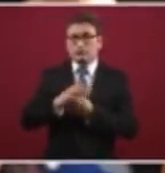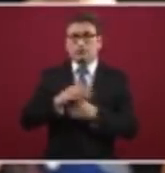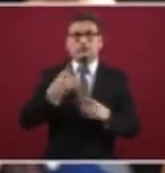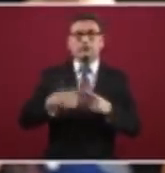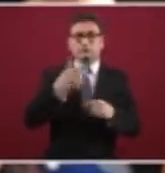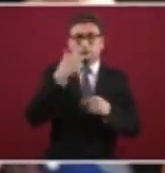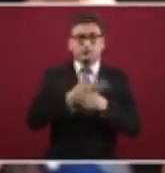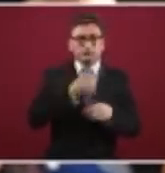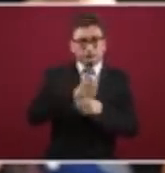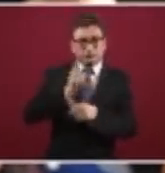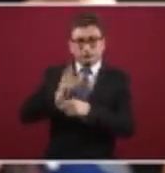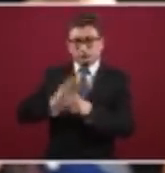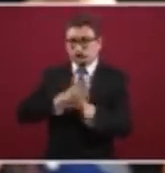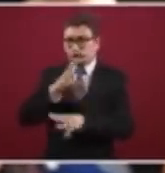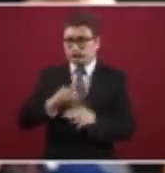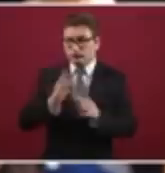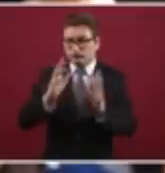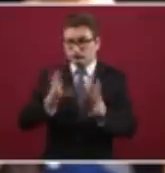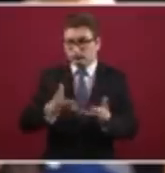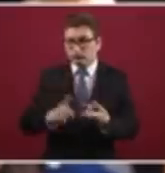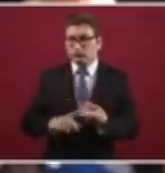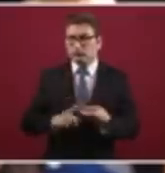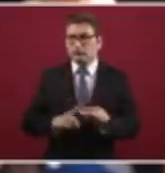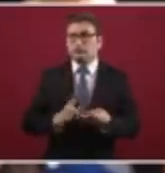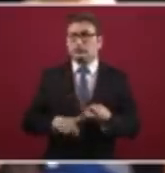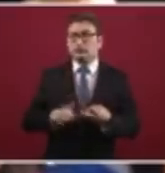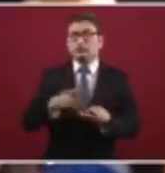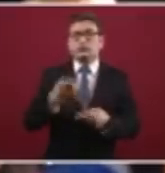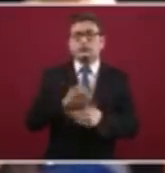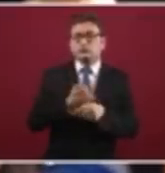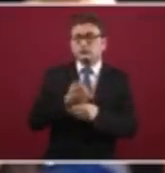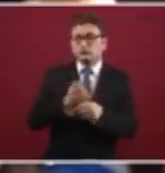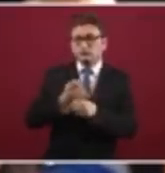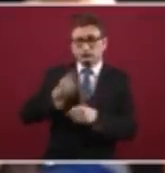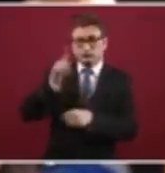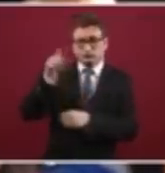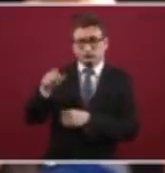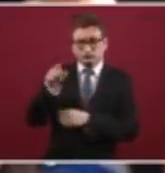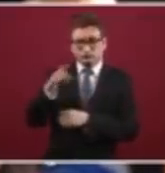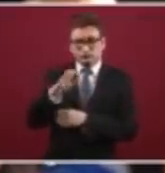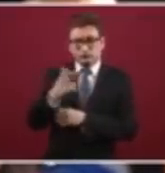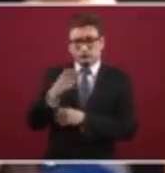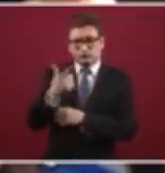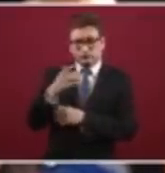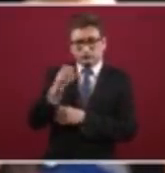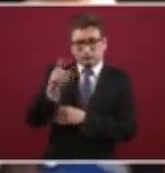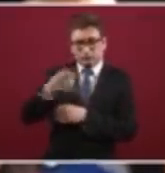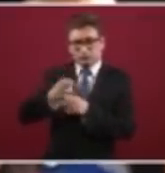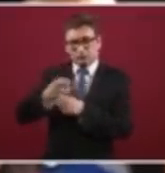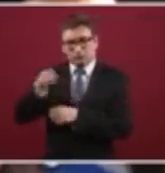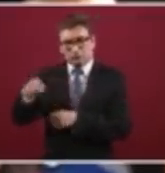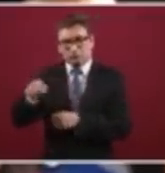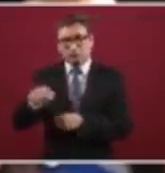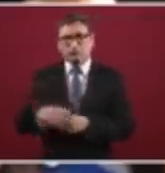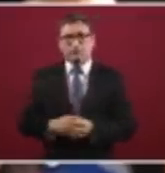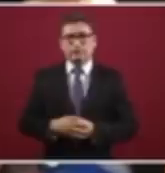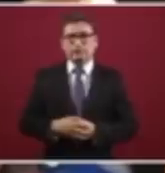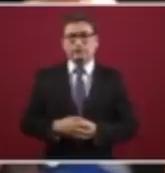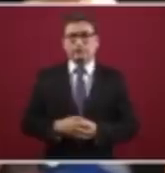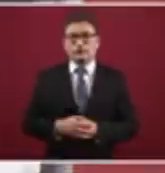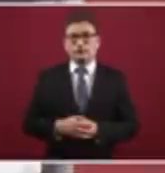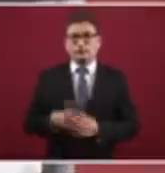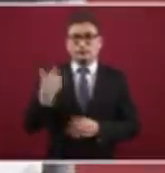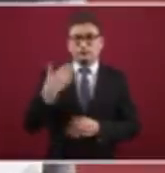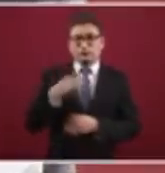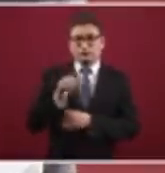responsables y hay una investigación allá en curso acaba de decirlo en alejandro que se